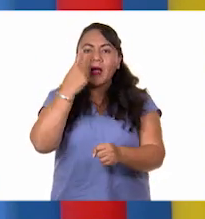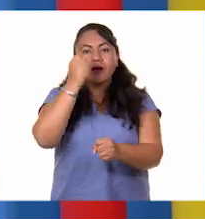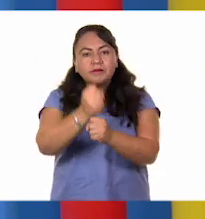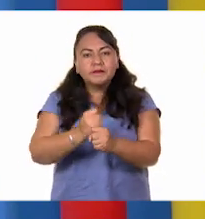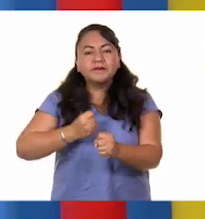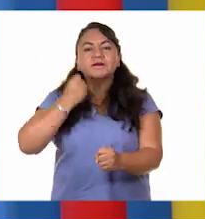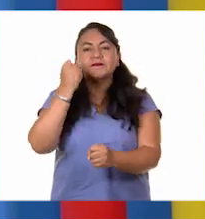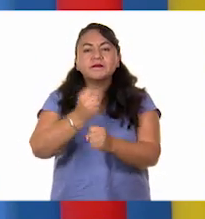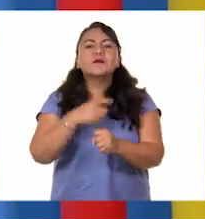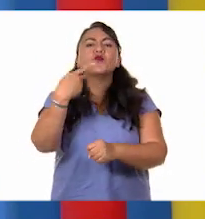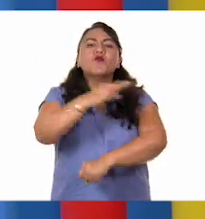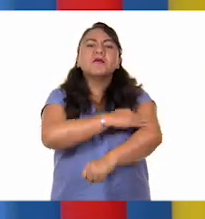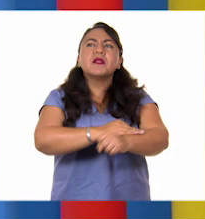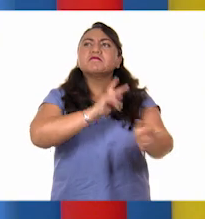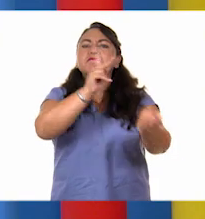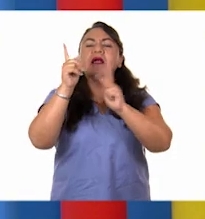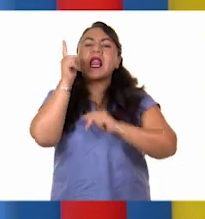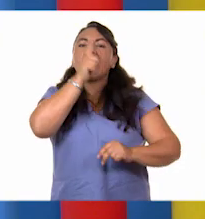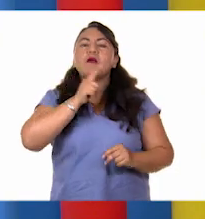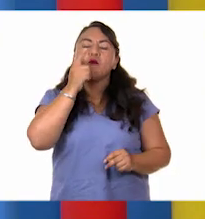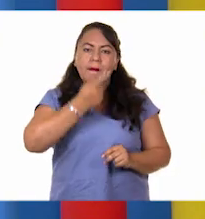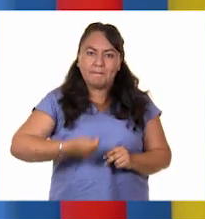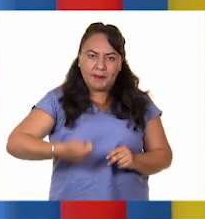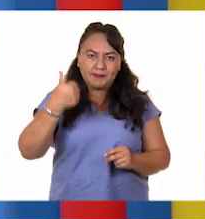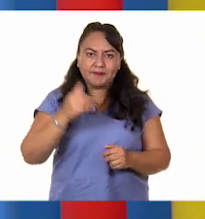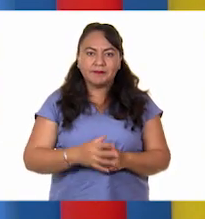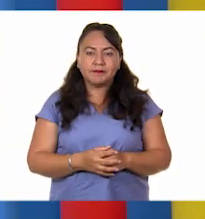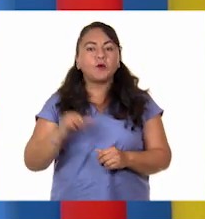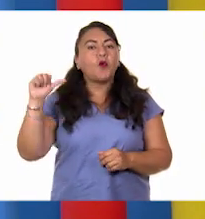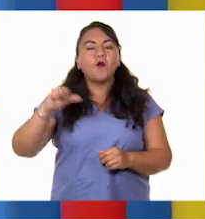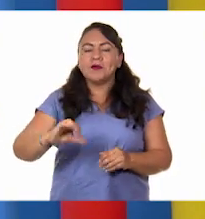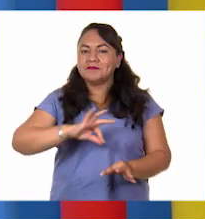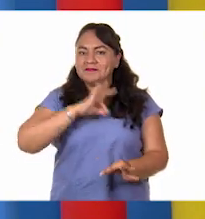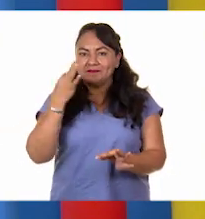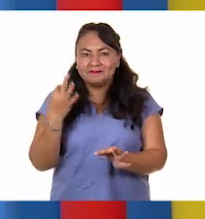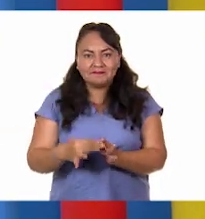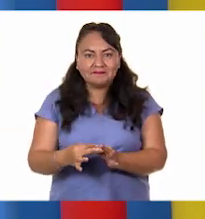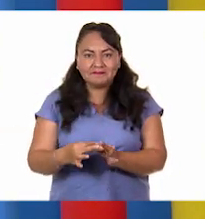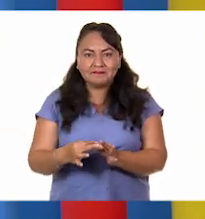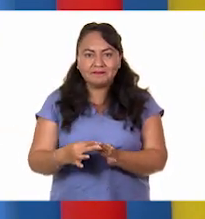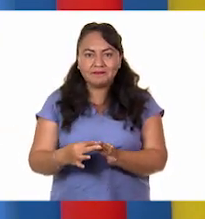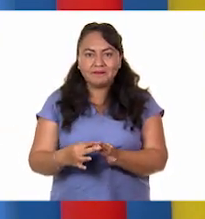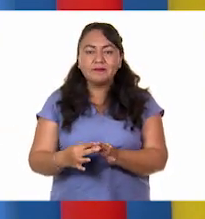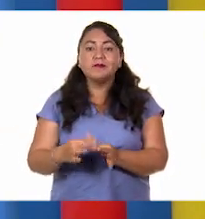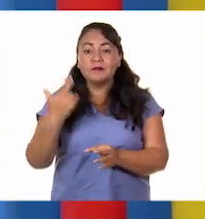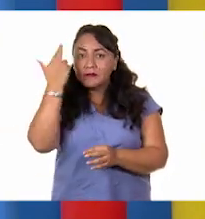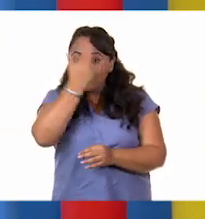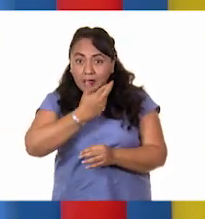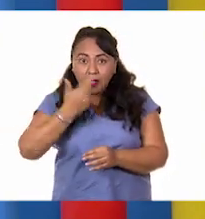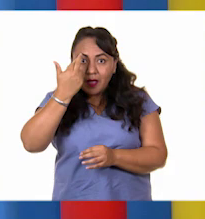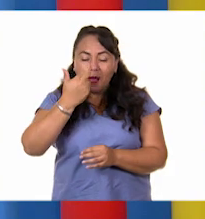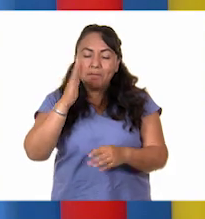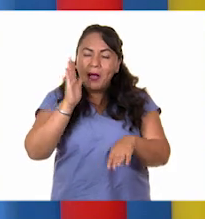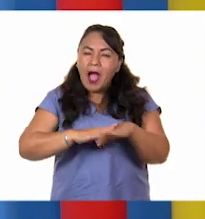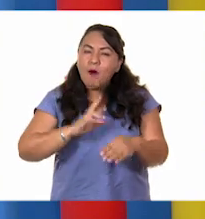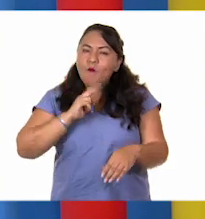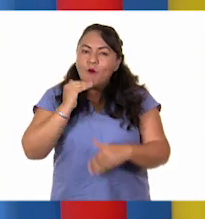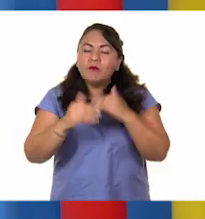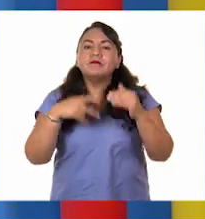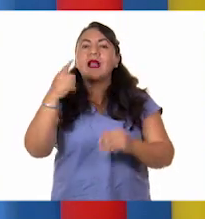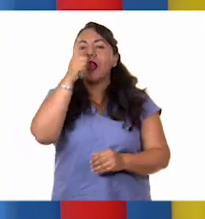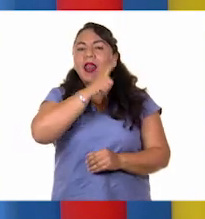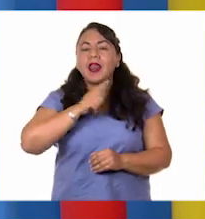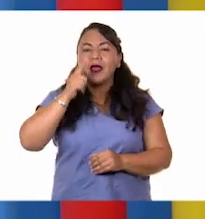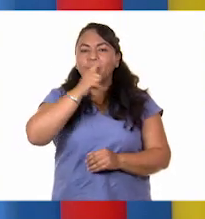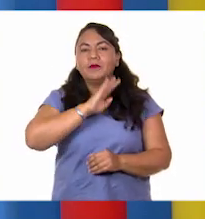y platica con tu familia en tu lengua materna. Por hoy hemos terminado con Para revisarte mejor, de lengua materna